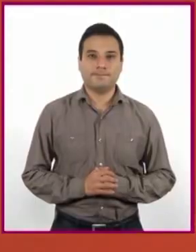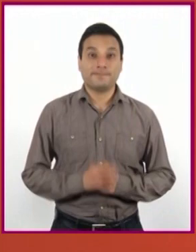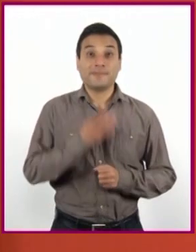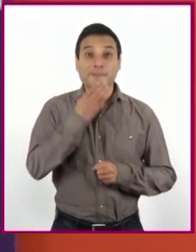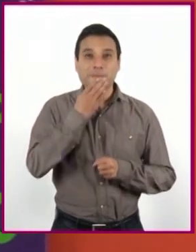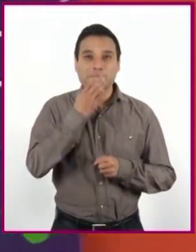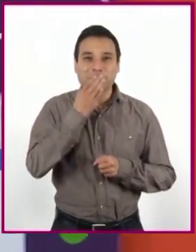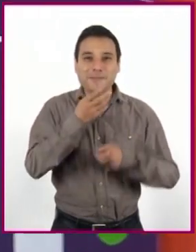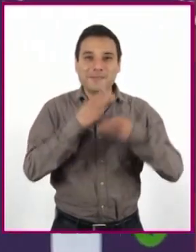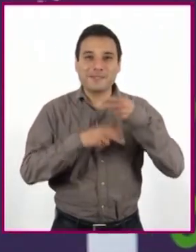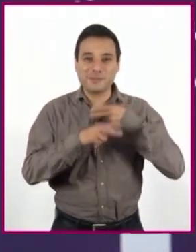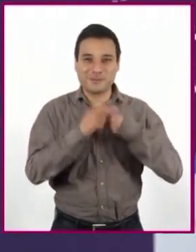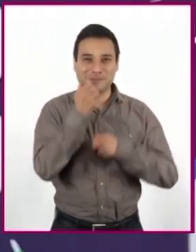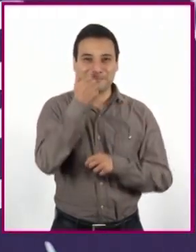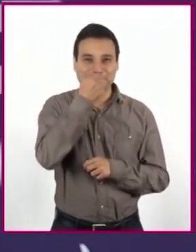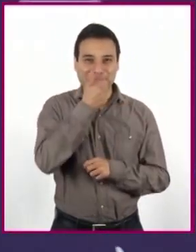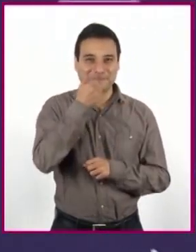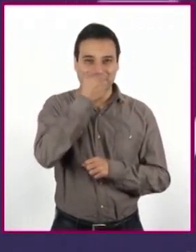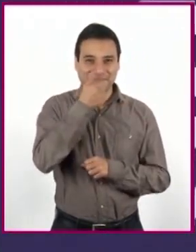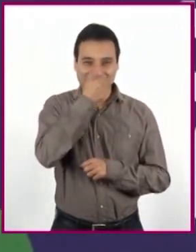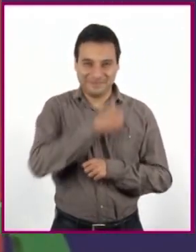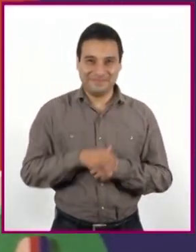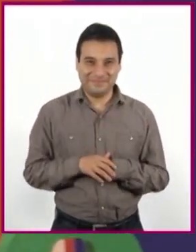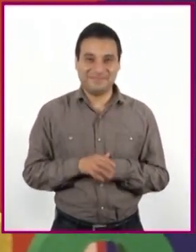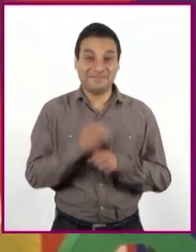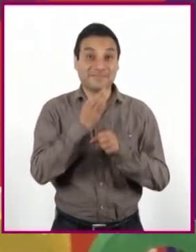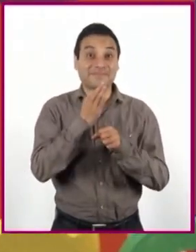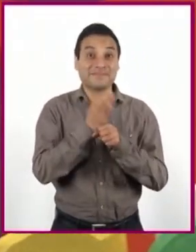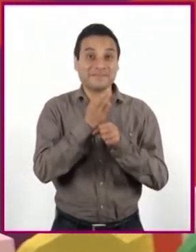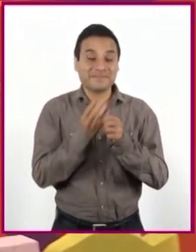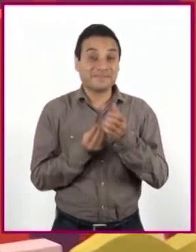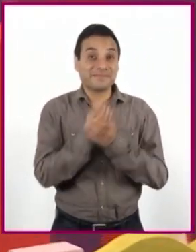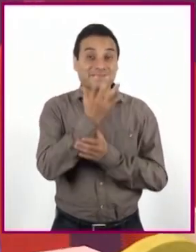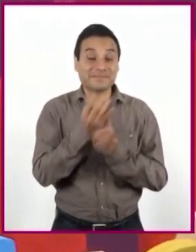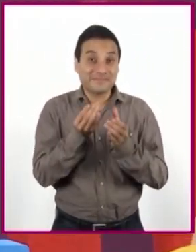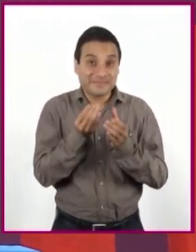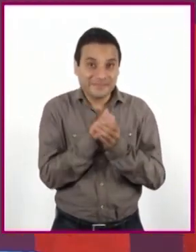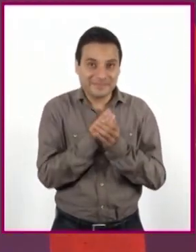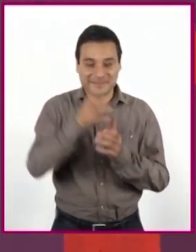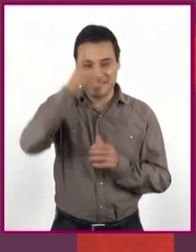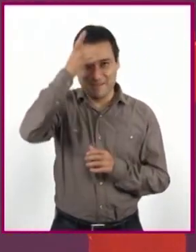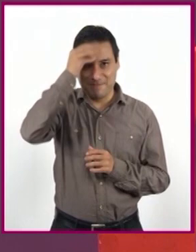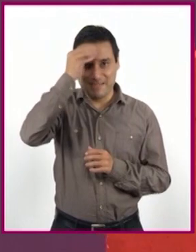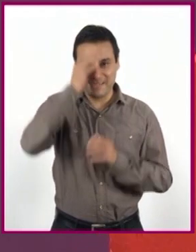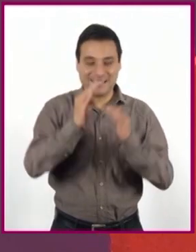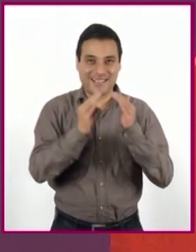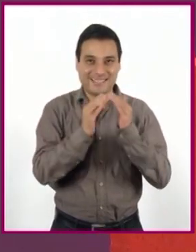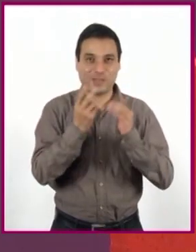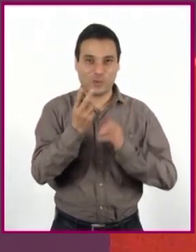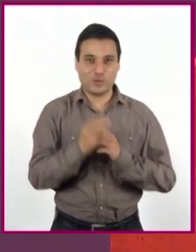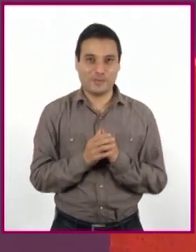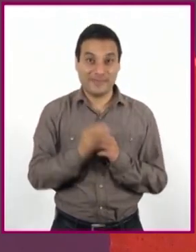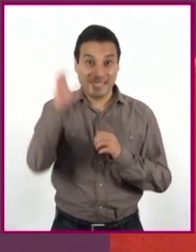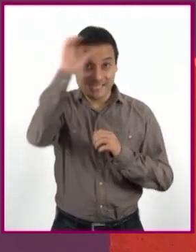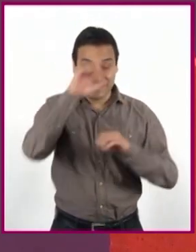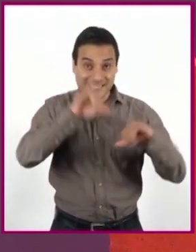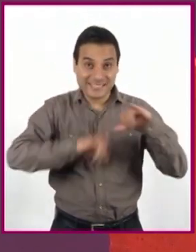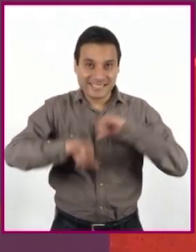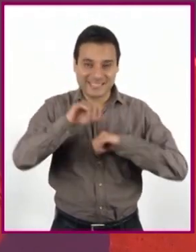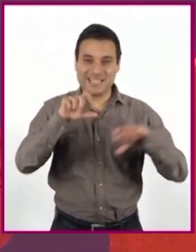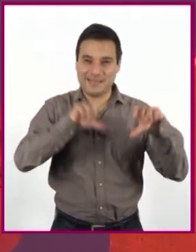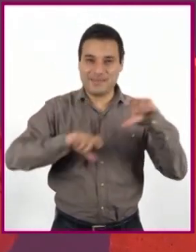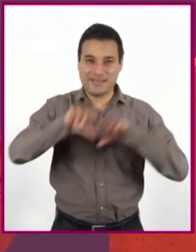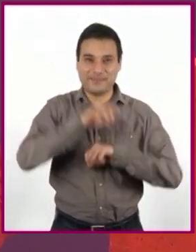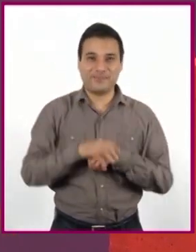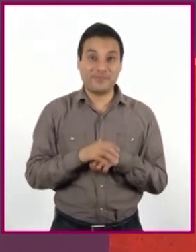Bienvenidas y bienvenidos, alumnas y alumnos, a una sesión más de Aprende en Casa 2 de la asignatura de Ciencias Química. Mi nombre